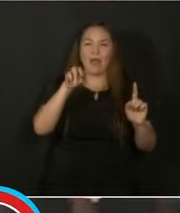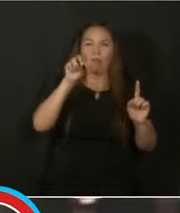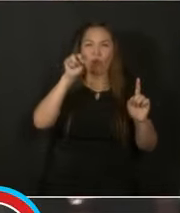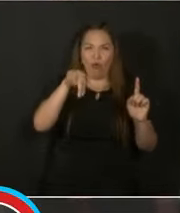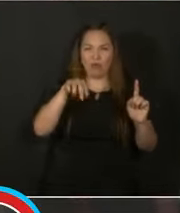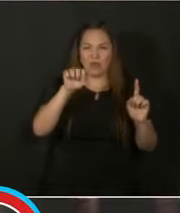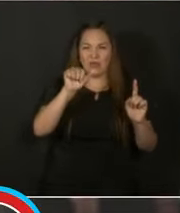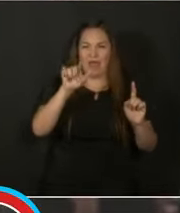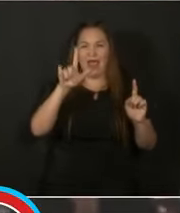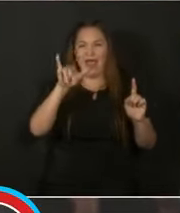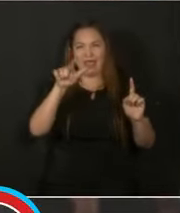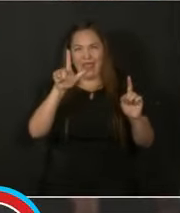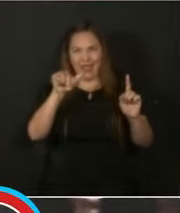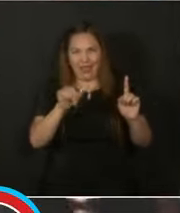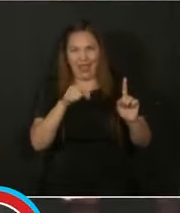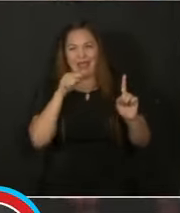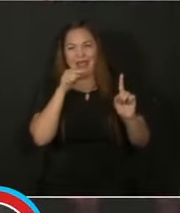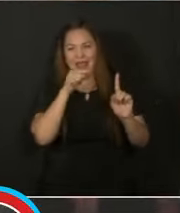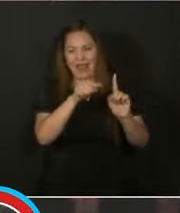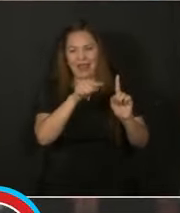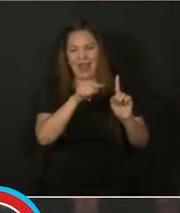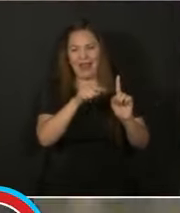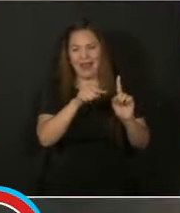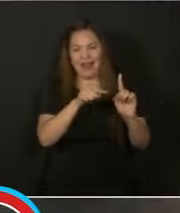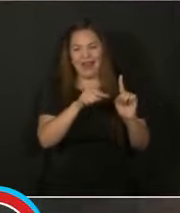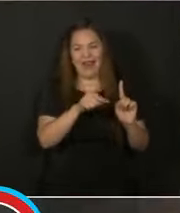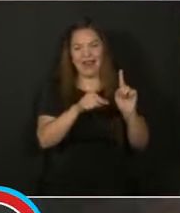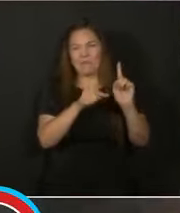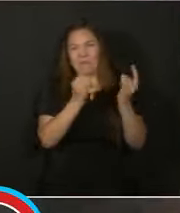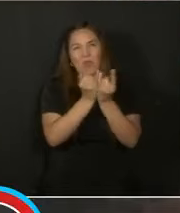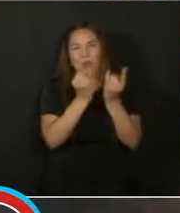primera voz delgadita es como es